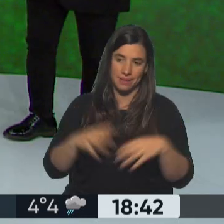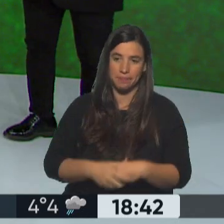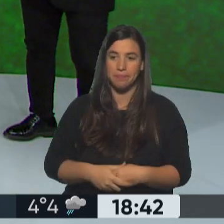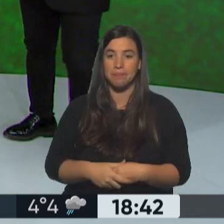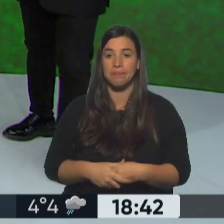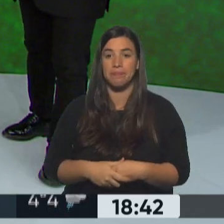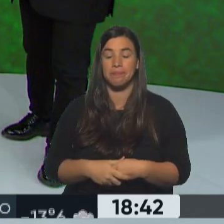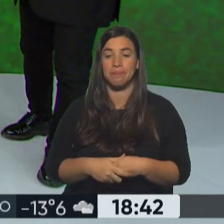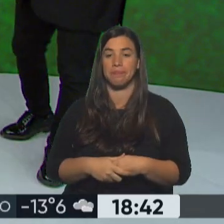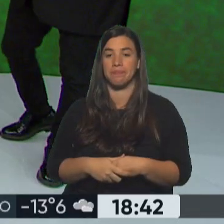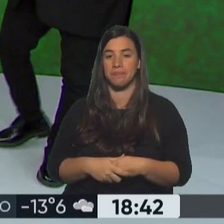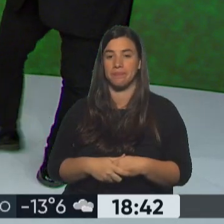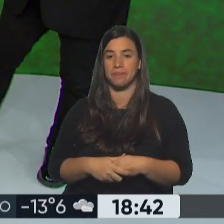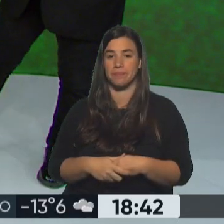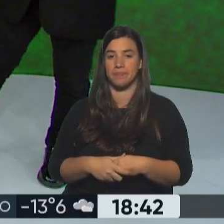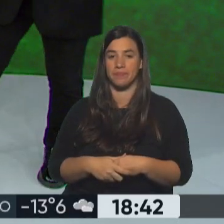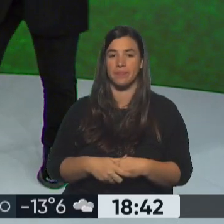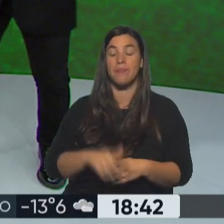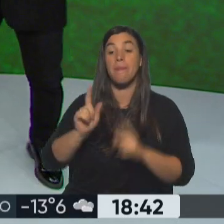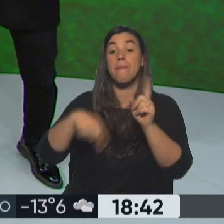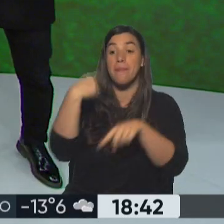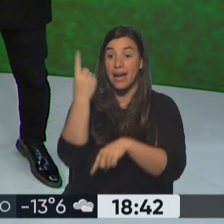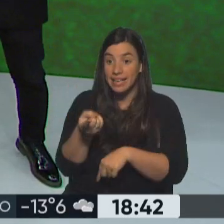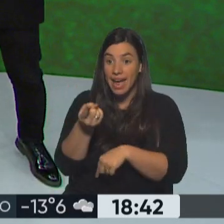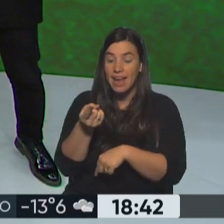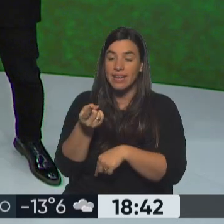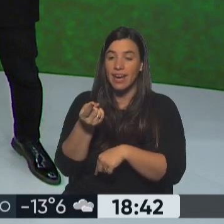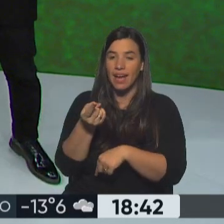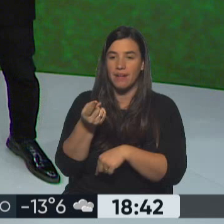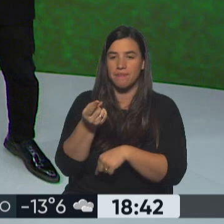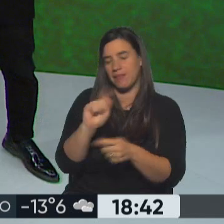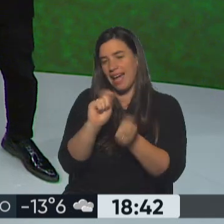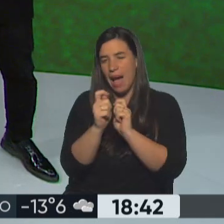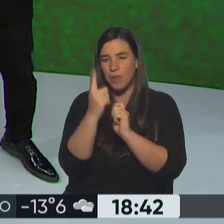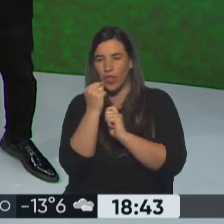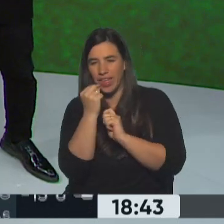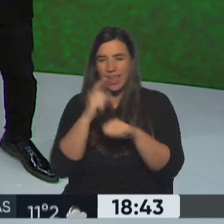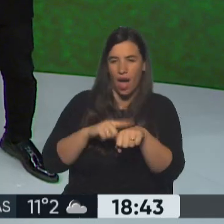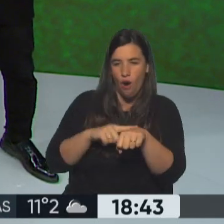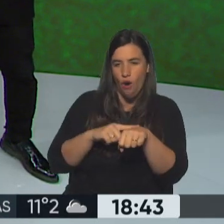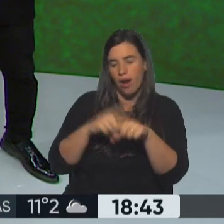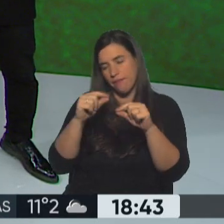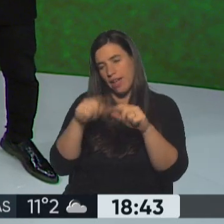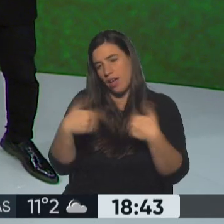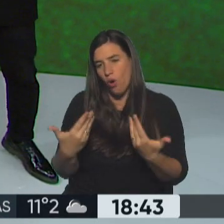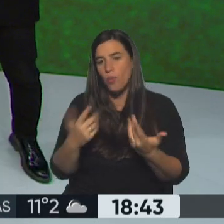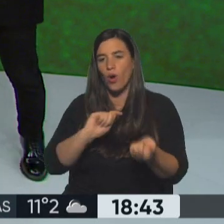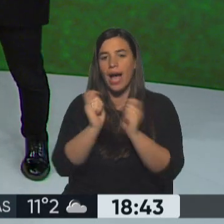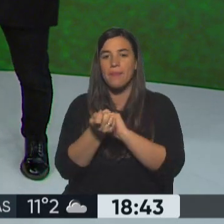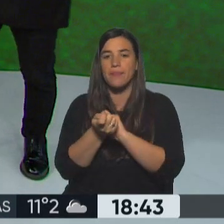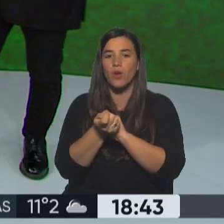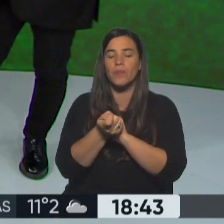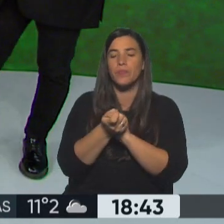de los partidos internacionales. Mañana cerrará con cambio de día, horario, fecha, lógicamente,